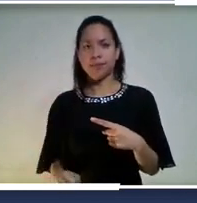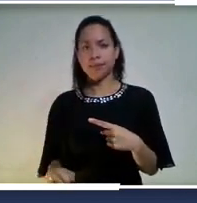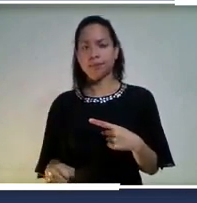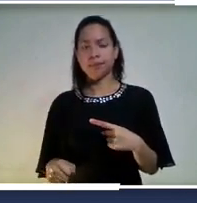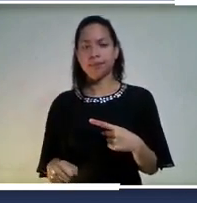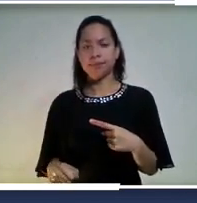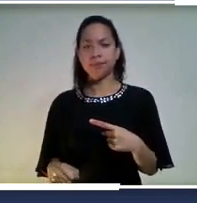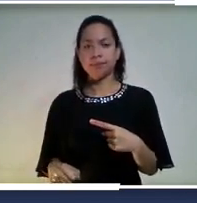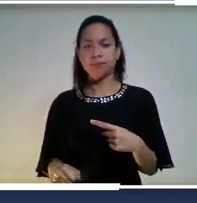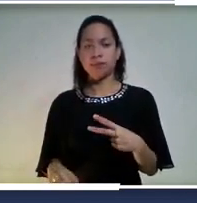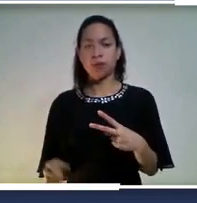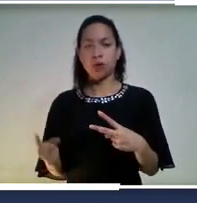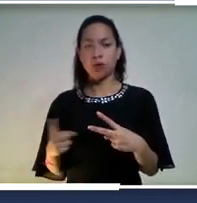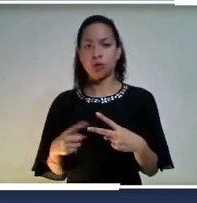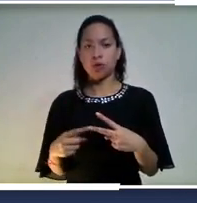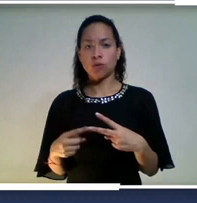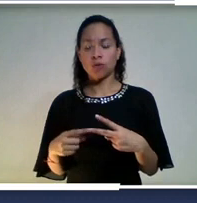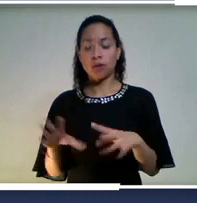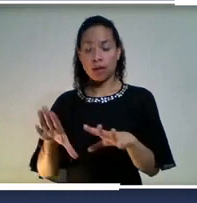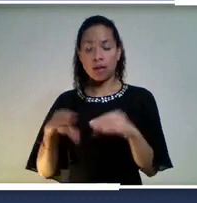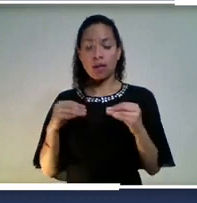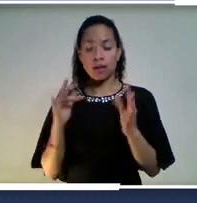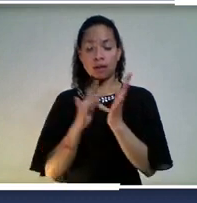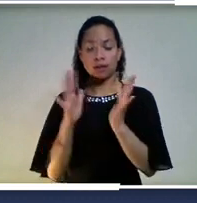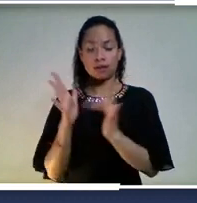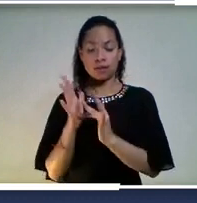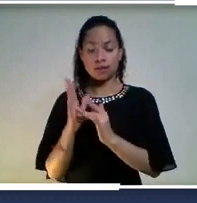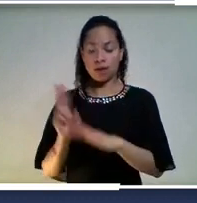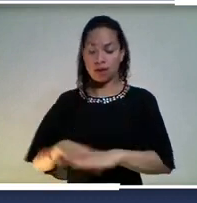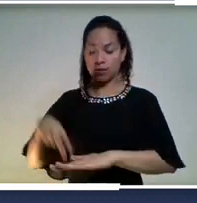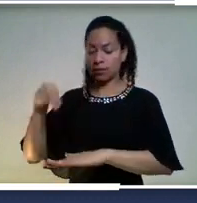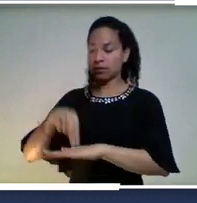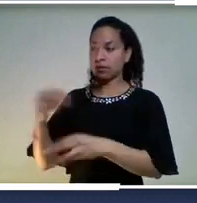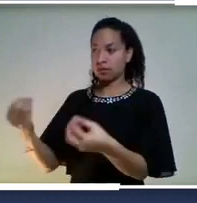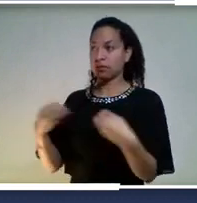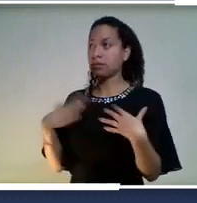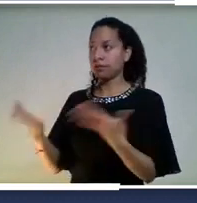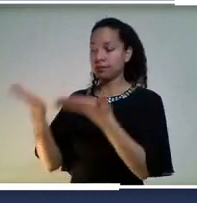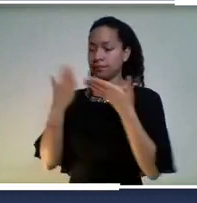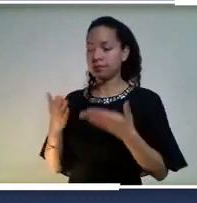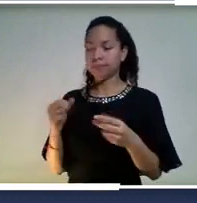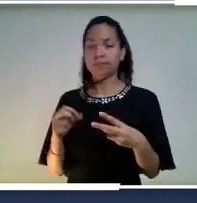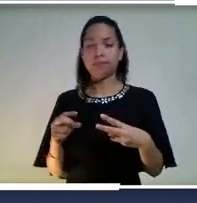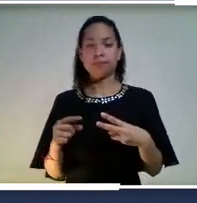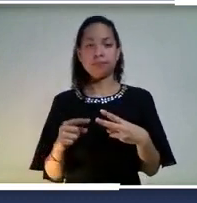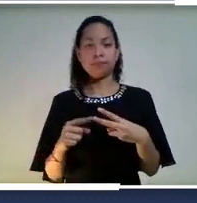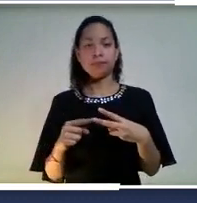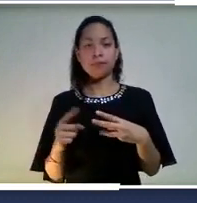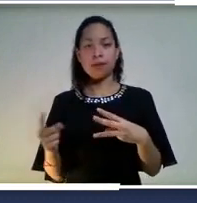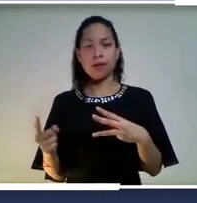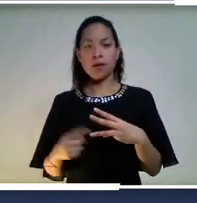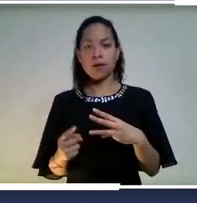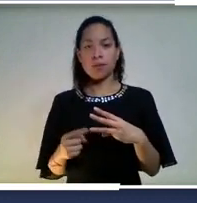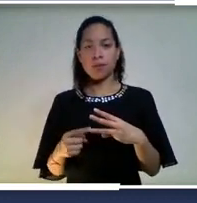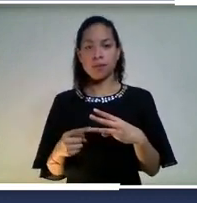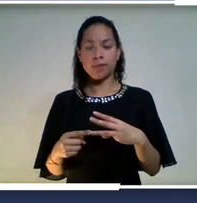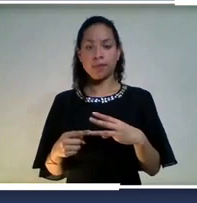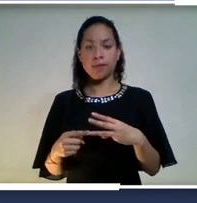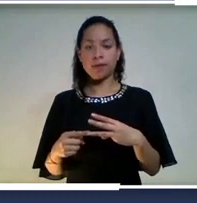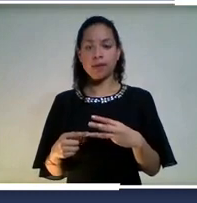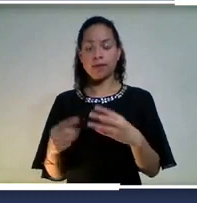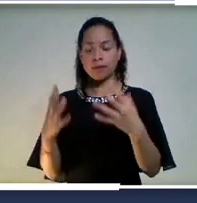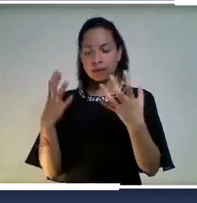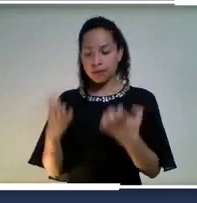2 acepta jesús quién es la resurrección y la vida y número 3 quiero pertenecer a cristo